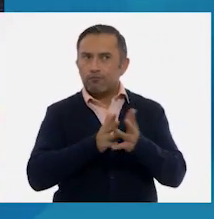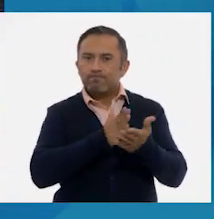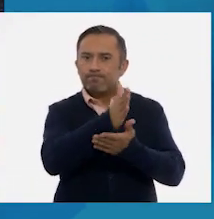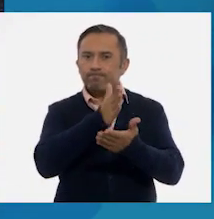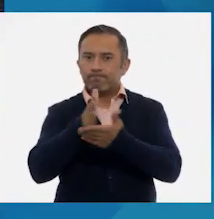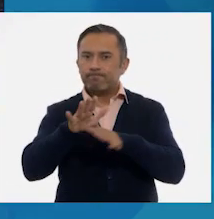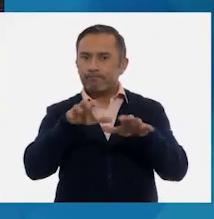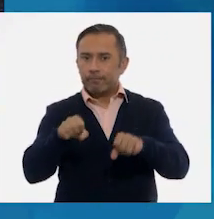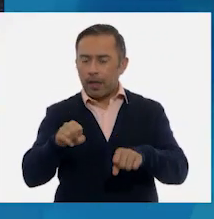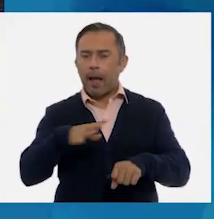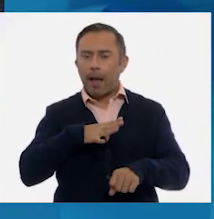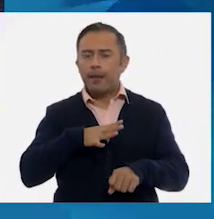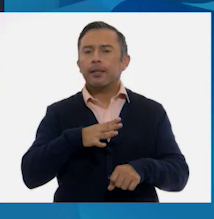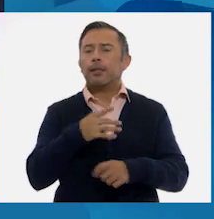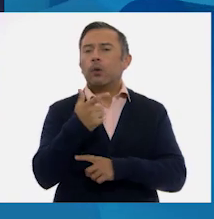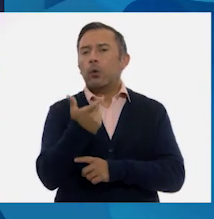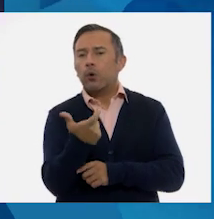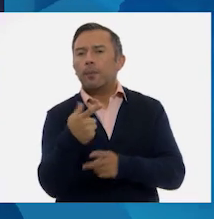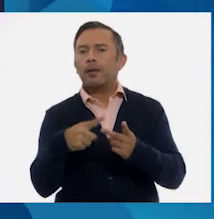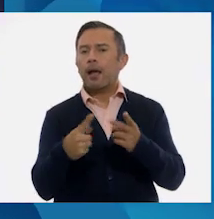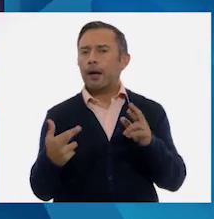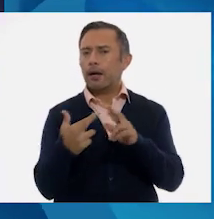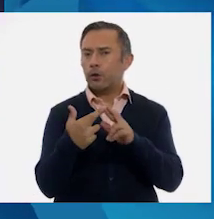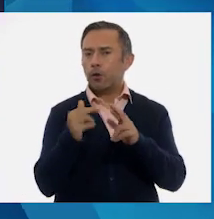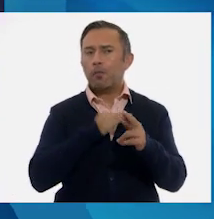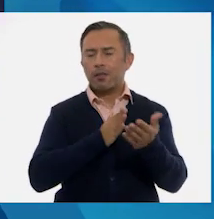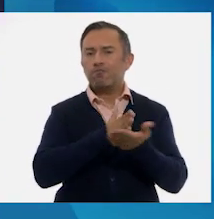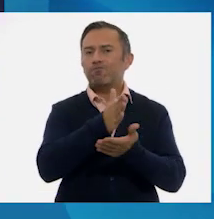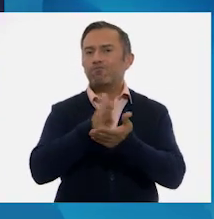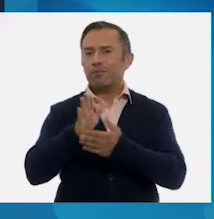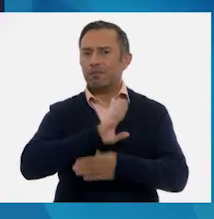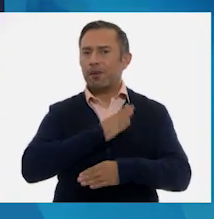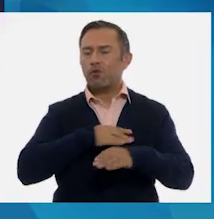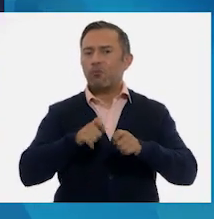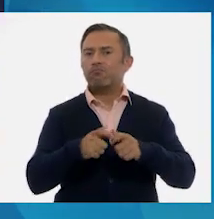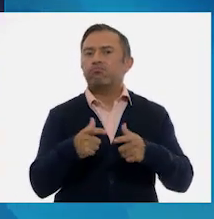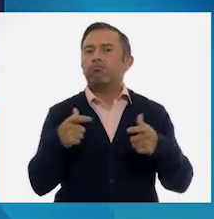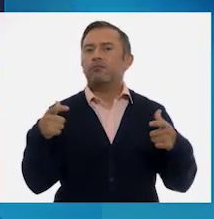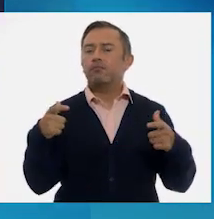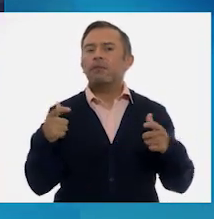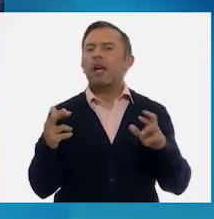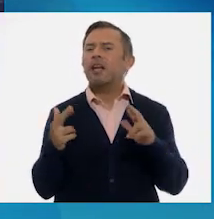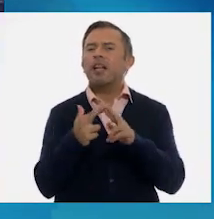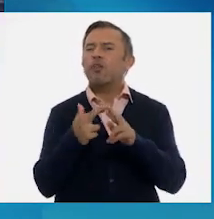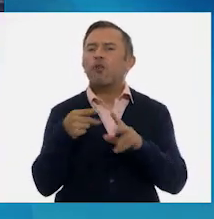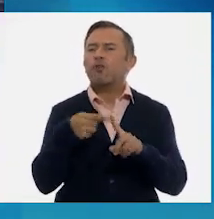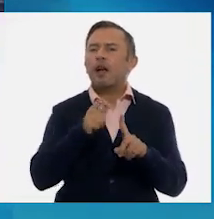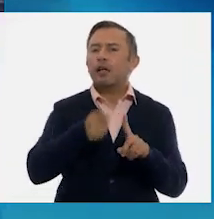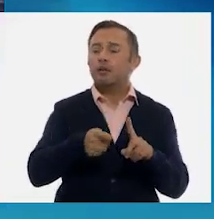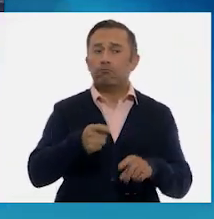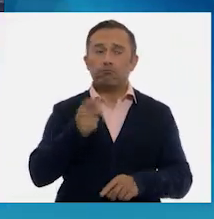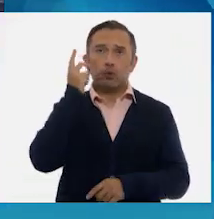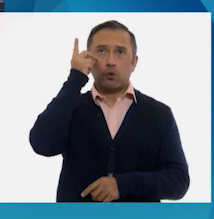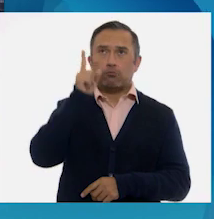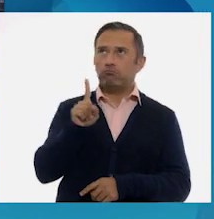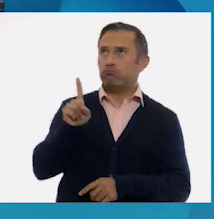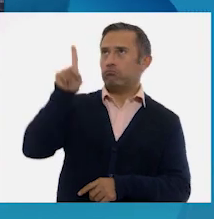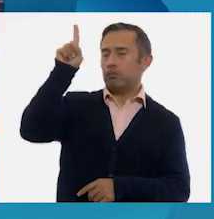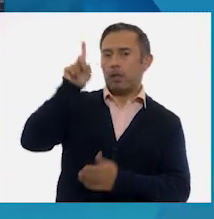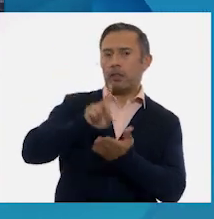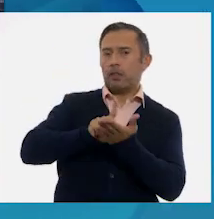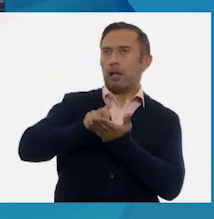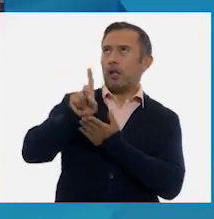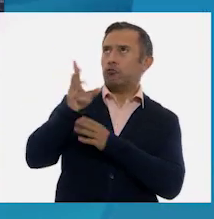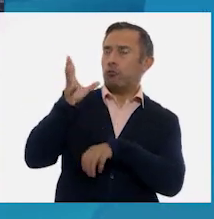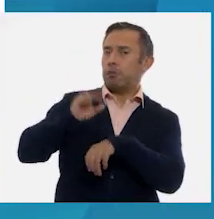que motivaron la expansión española. Las causas religiosas se legitimaron a partir del derecho divino y de la necesidad de